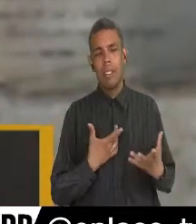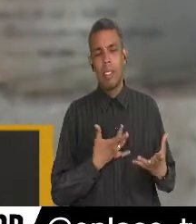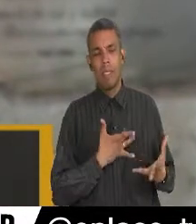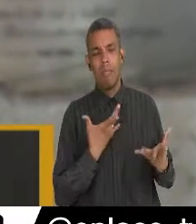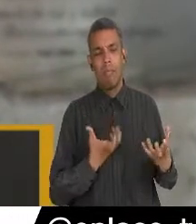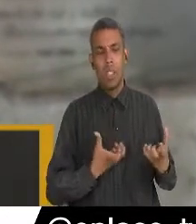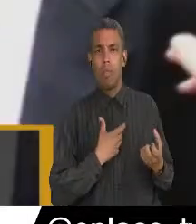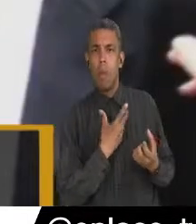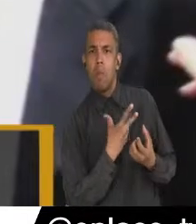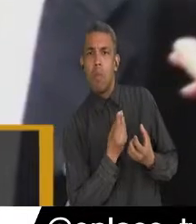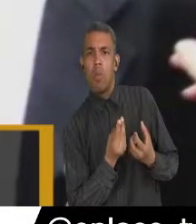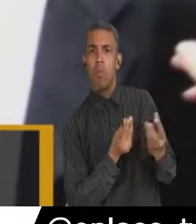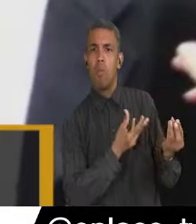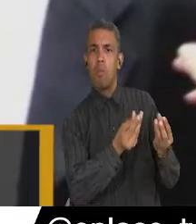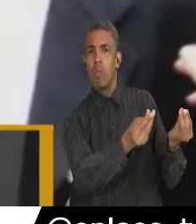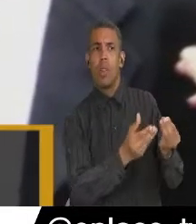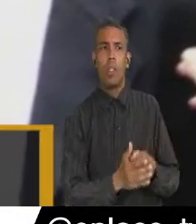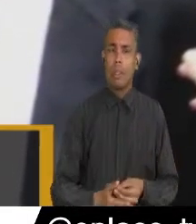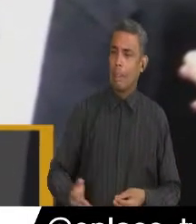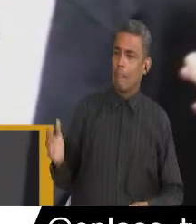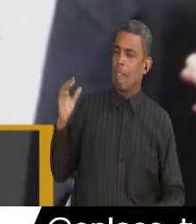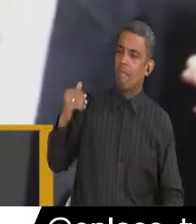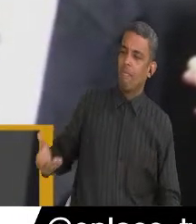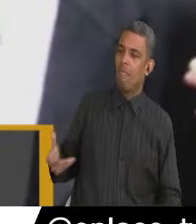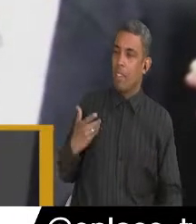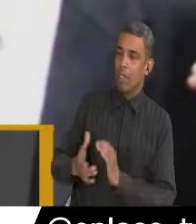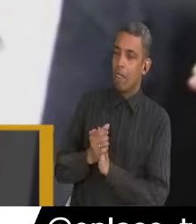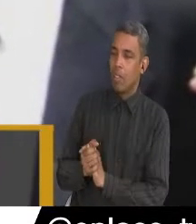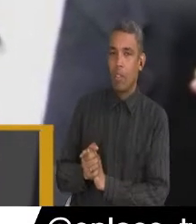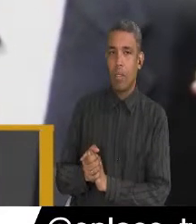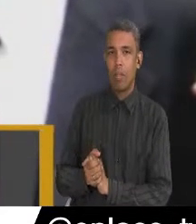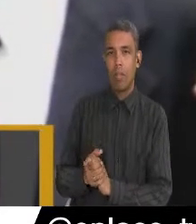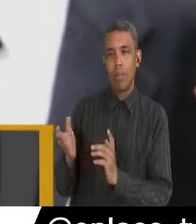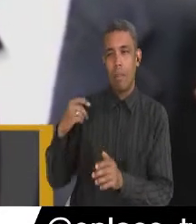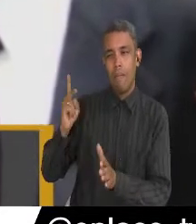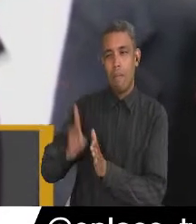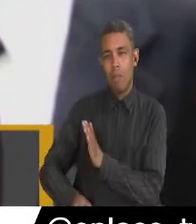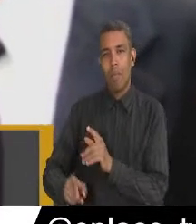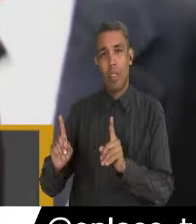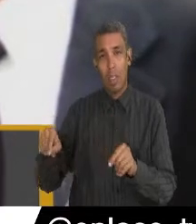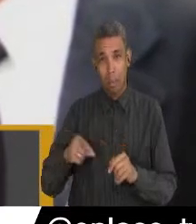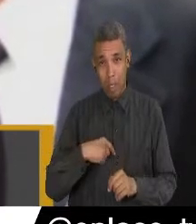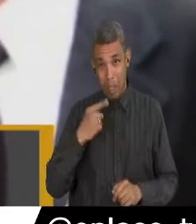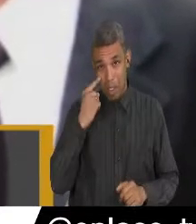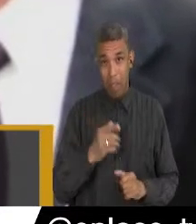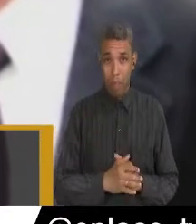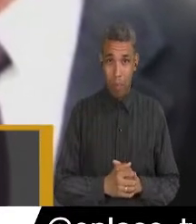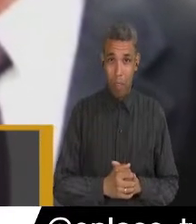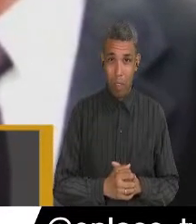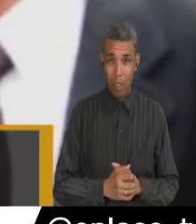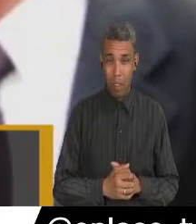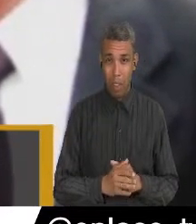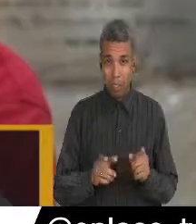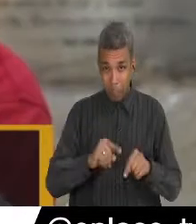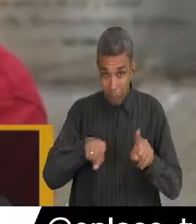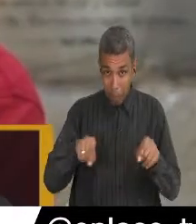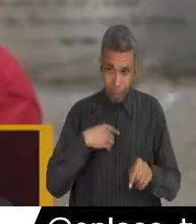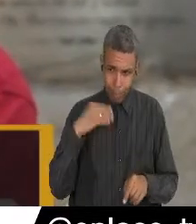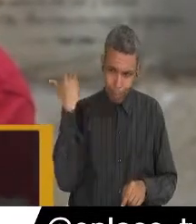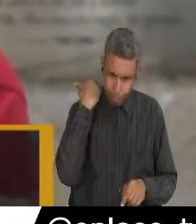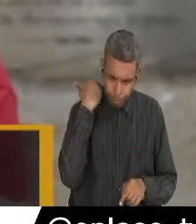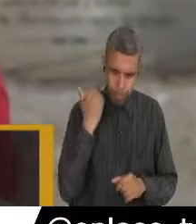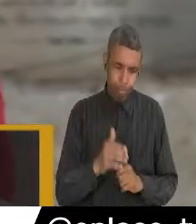que le envolvía. El texto también relata cómo resultan involucrados funcionarios públicos que aún reclaman por su inocencia en estos hechos trágicos. Un testigo